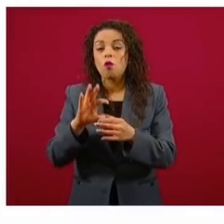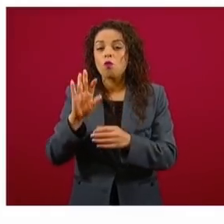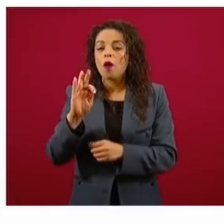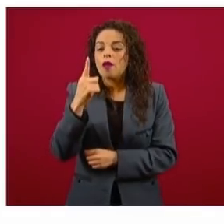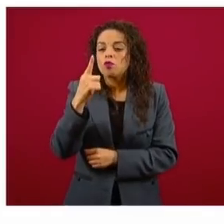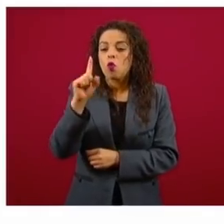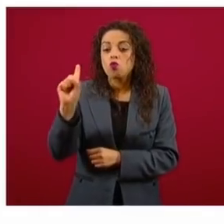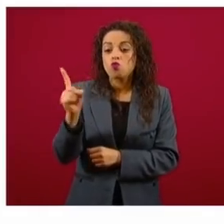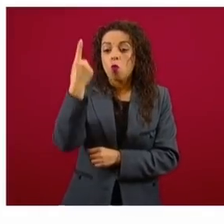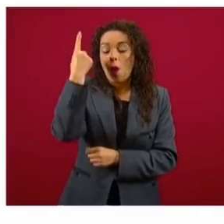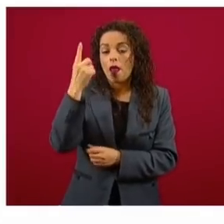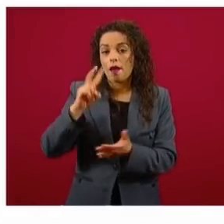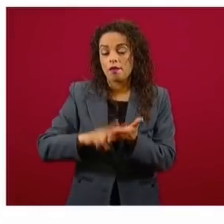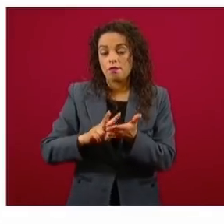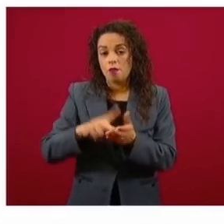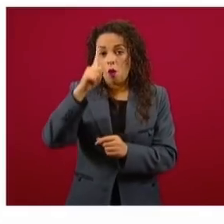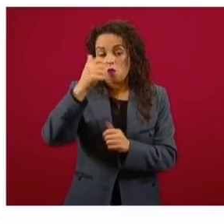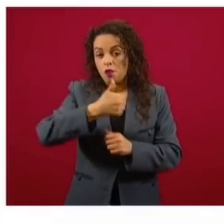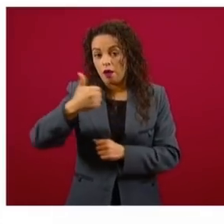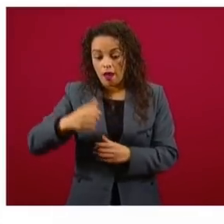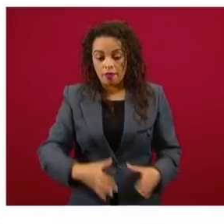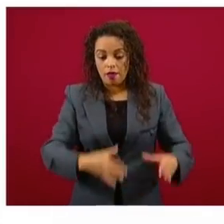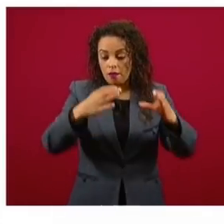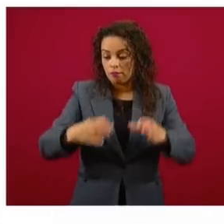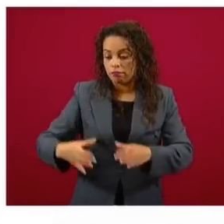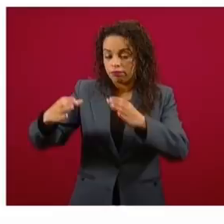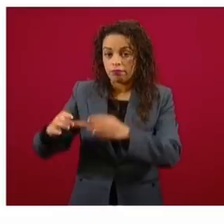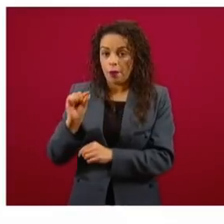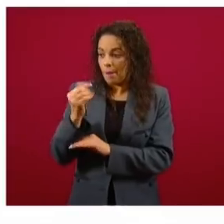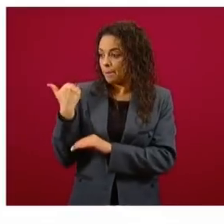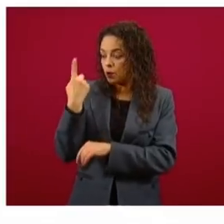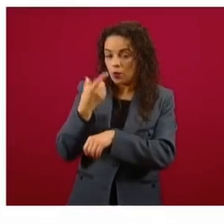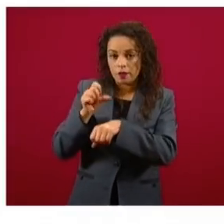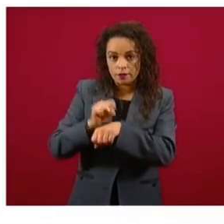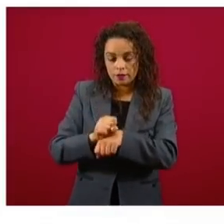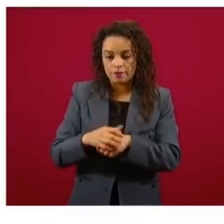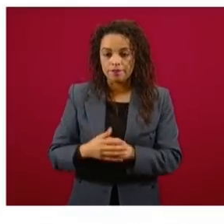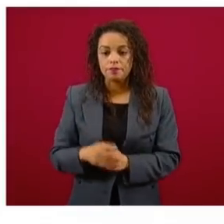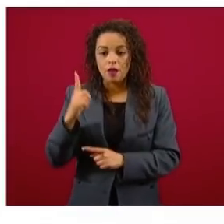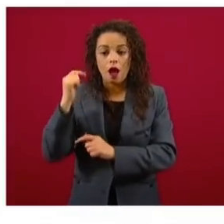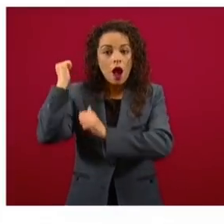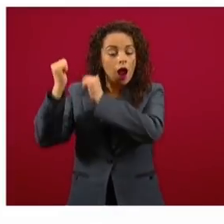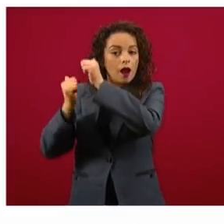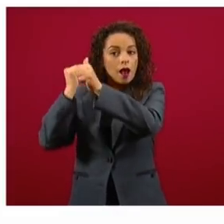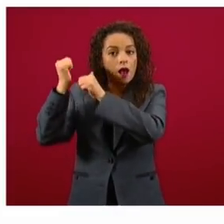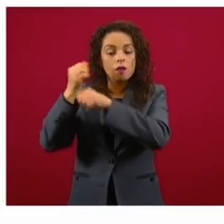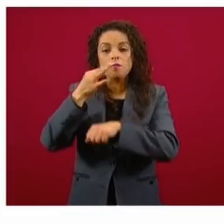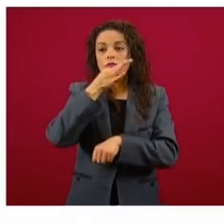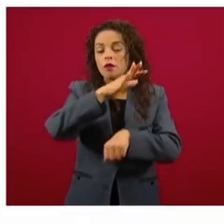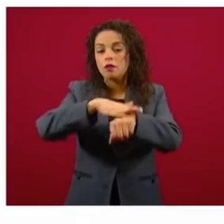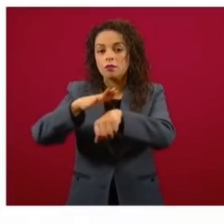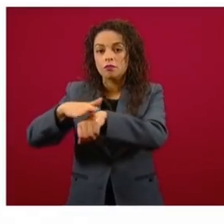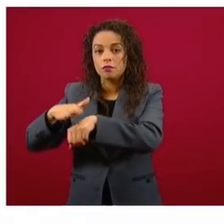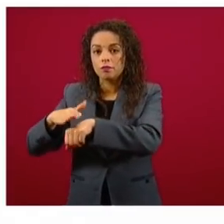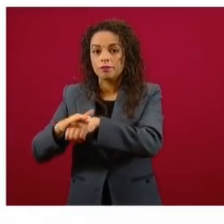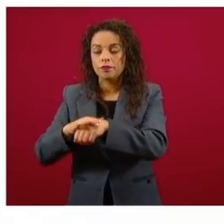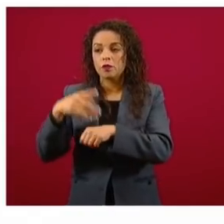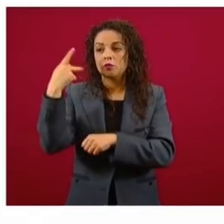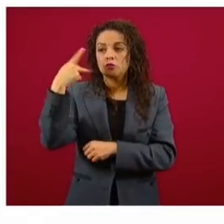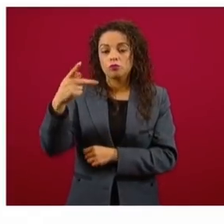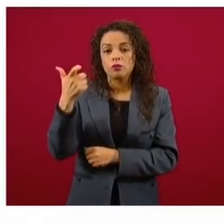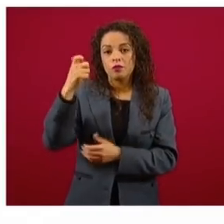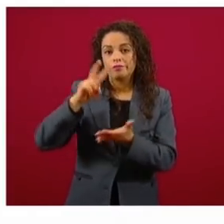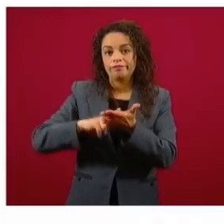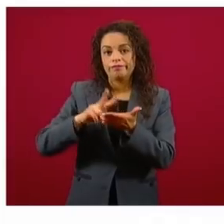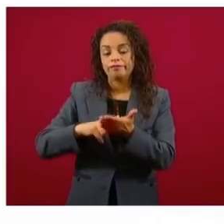dólares por barril la semana pasada. Arabia Saudita anunció una disminución en sus precios para septiembre y por